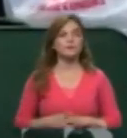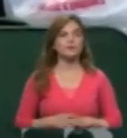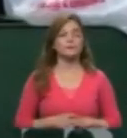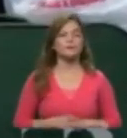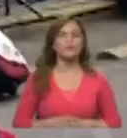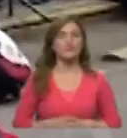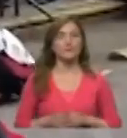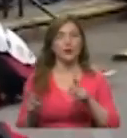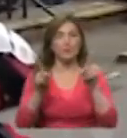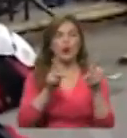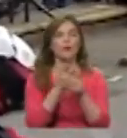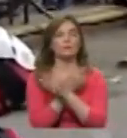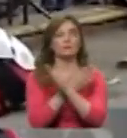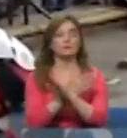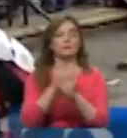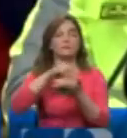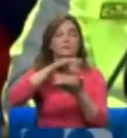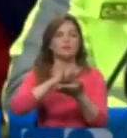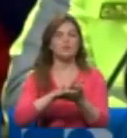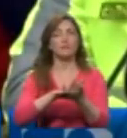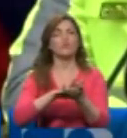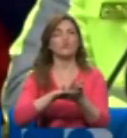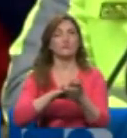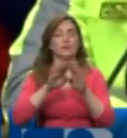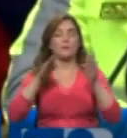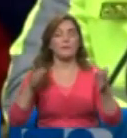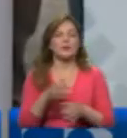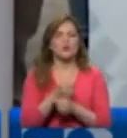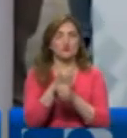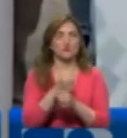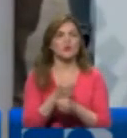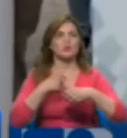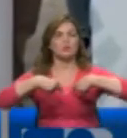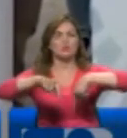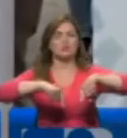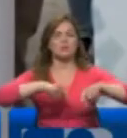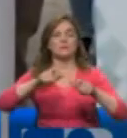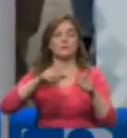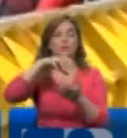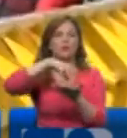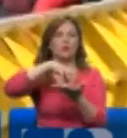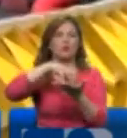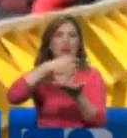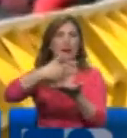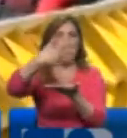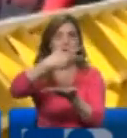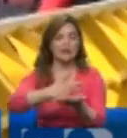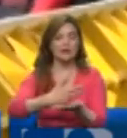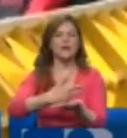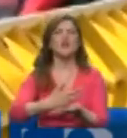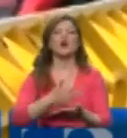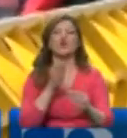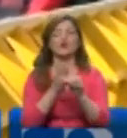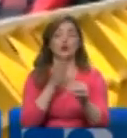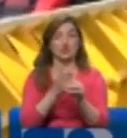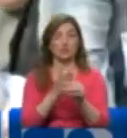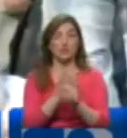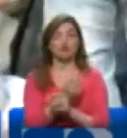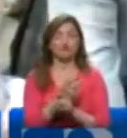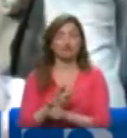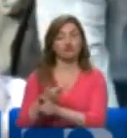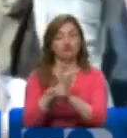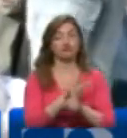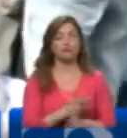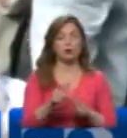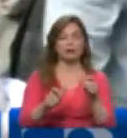De acuerdo al plan de contingencia vigente, se activó la Mesa de Seguridad y Movilidad Humana en la provincia del Carchi, a fin de prever medidas que